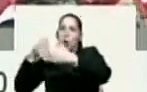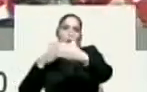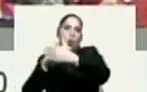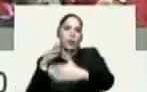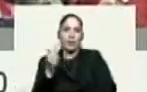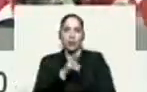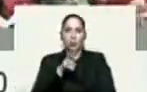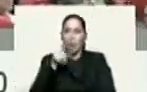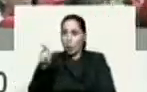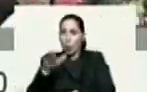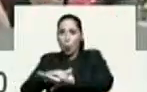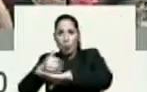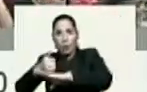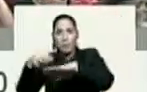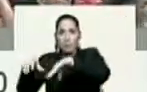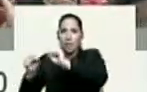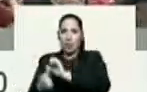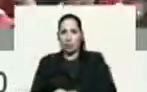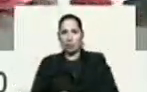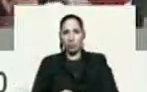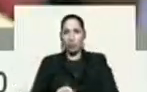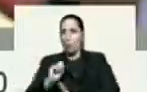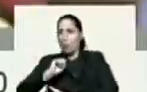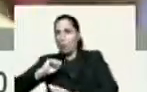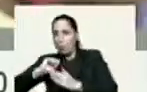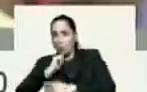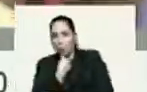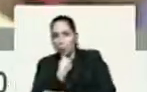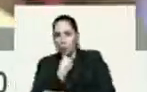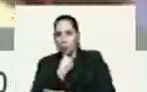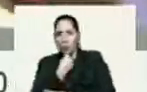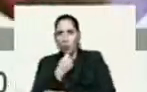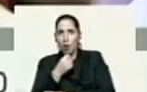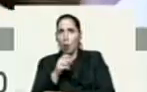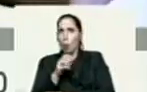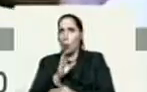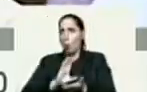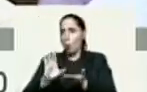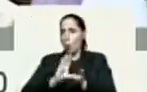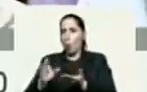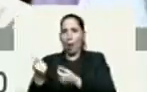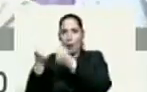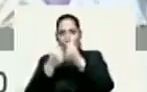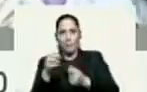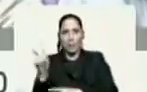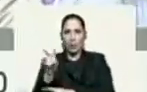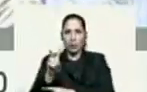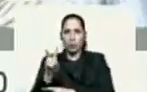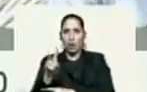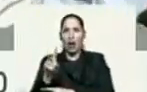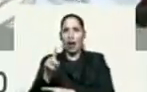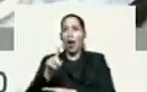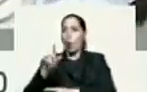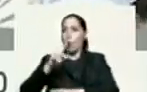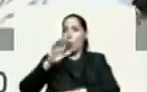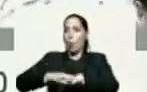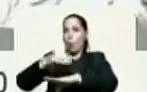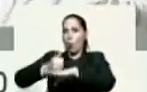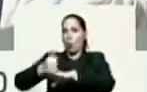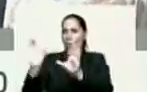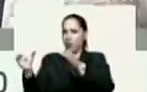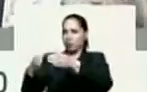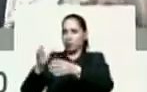del imperialismo que ha bloqueado las cuentas de Venezuela. Es culpa de la dirigencia, si se puede llamar